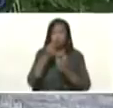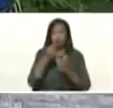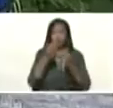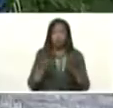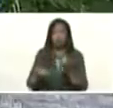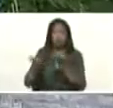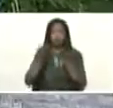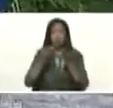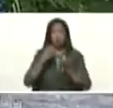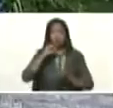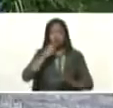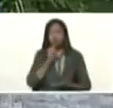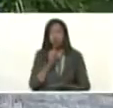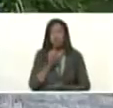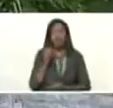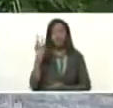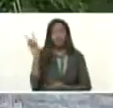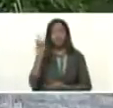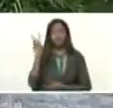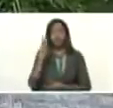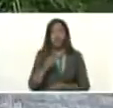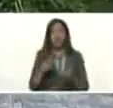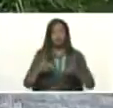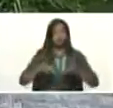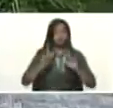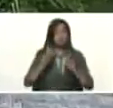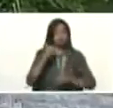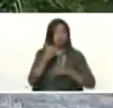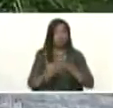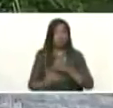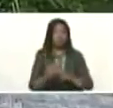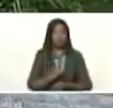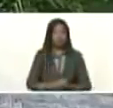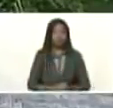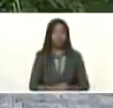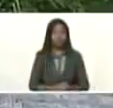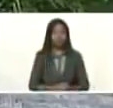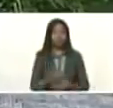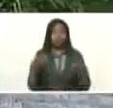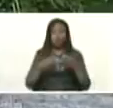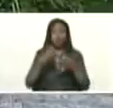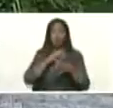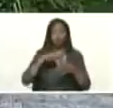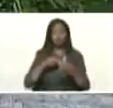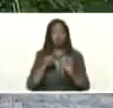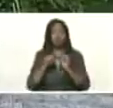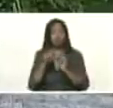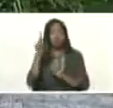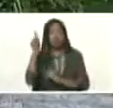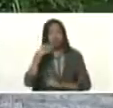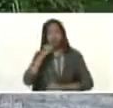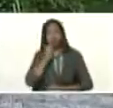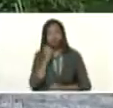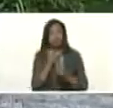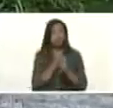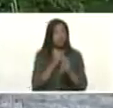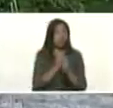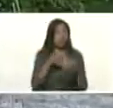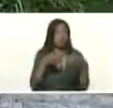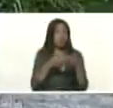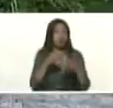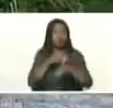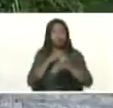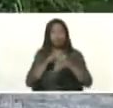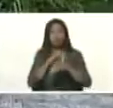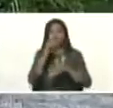bilateral Rusia-Venezuela. Y ha quedado listo el plan. Parte de la delegación nuestra se quedó en Rusia, grupo de